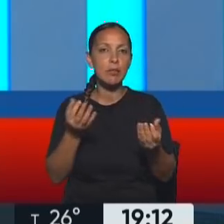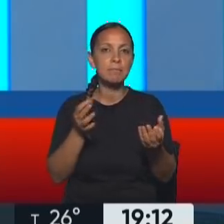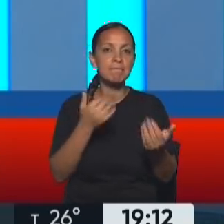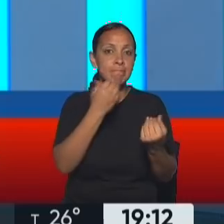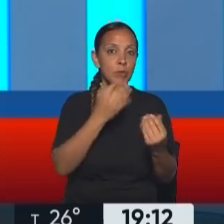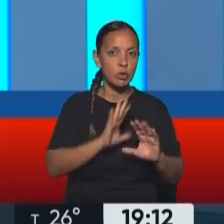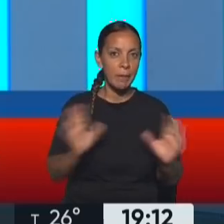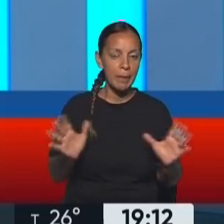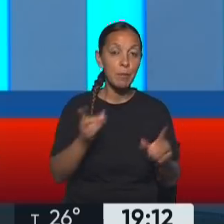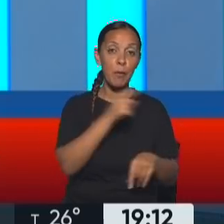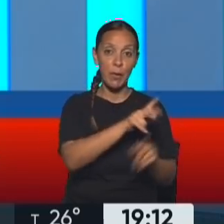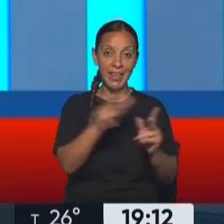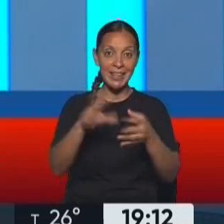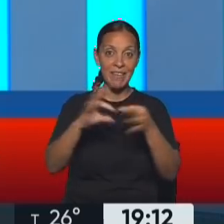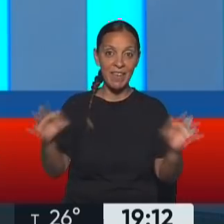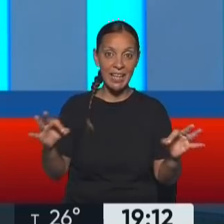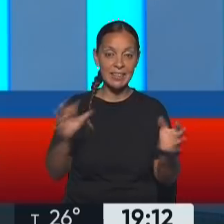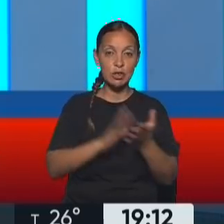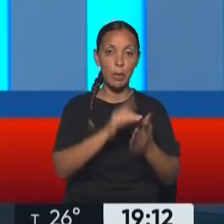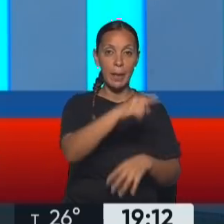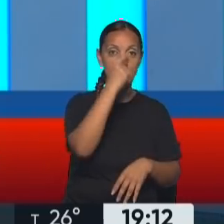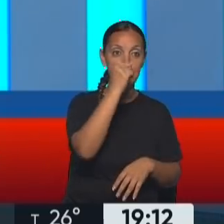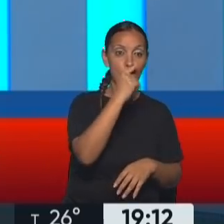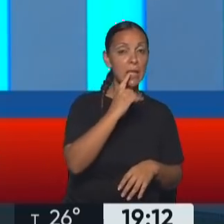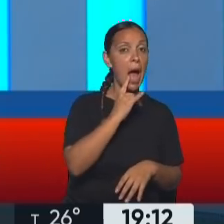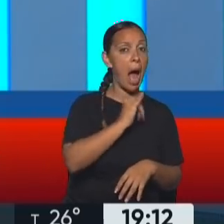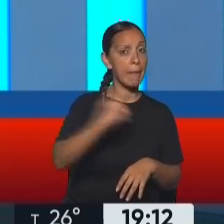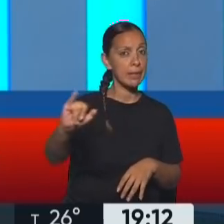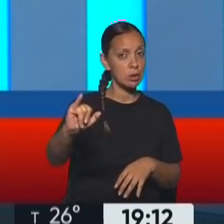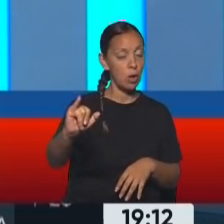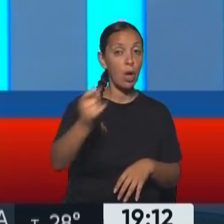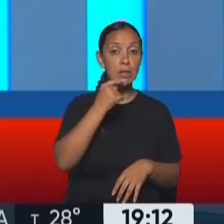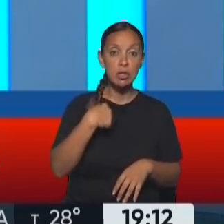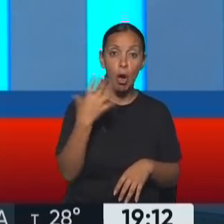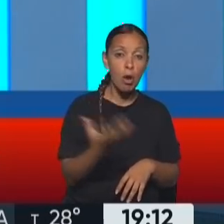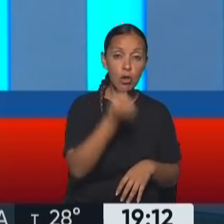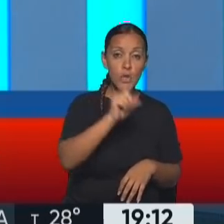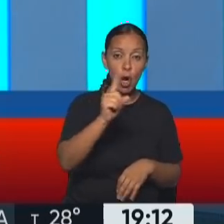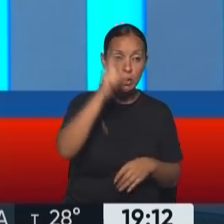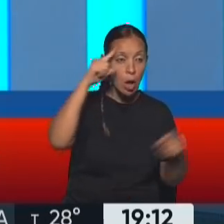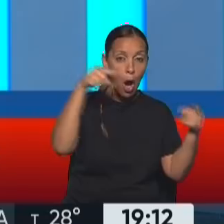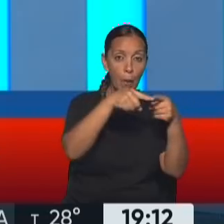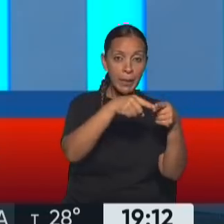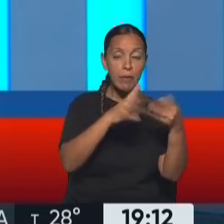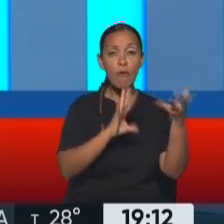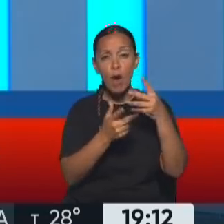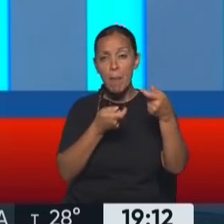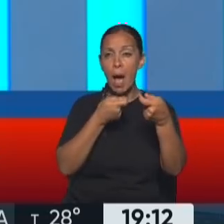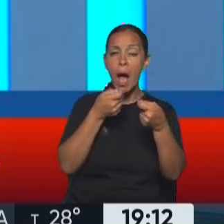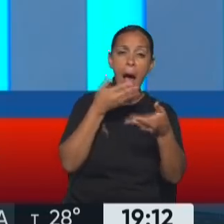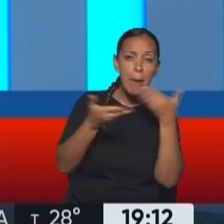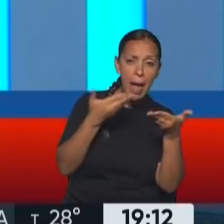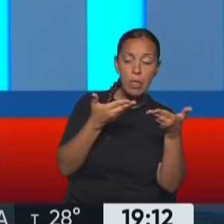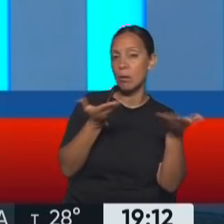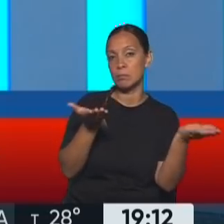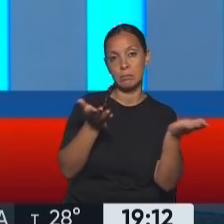Esta frase que vos decís de Putin advirtiendo, lo que no logre por la negociación lo voy a lograr por la